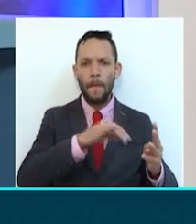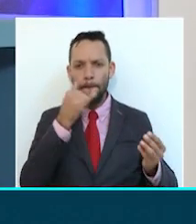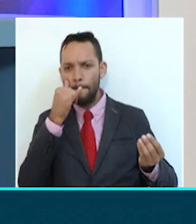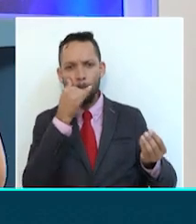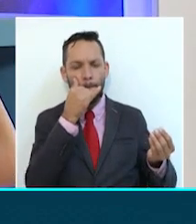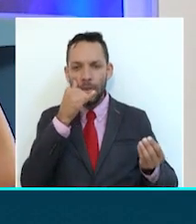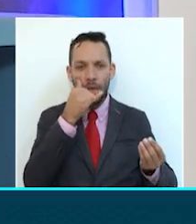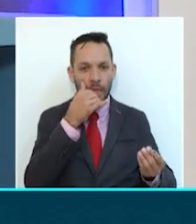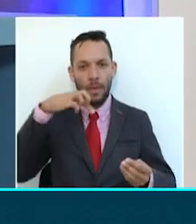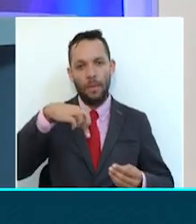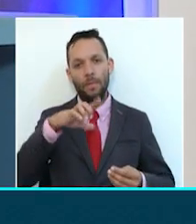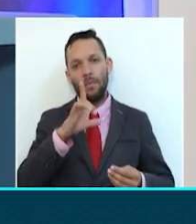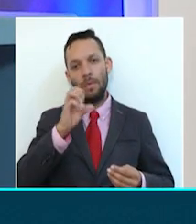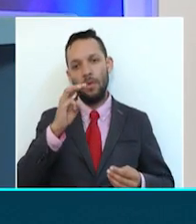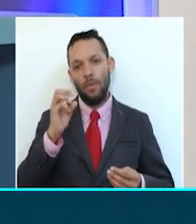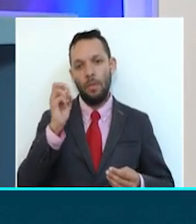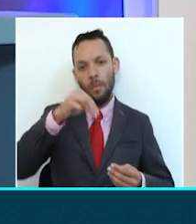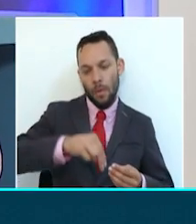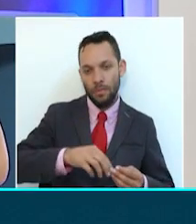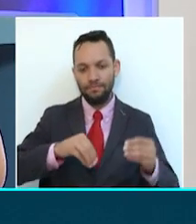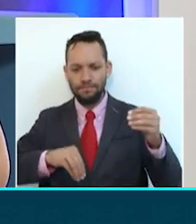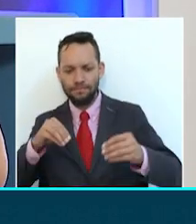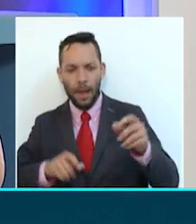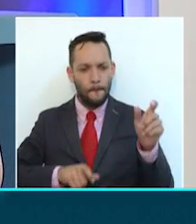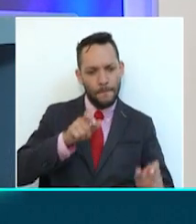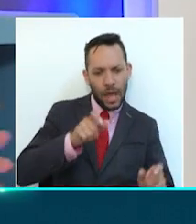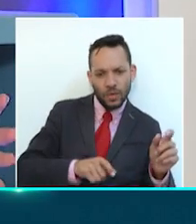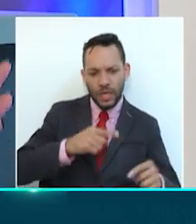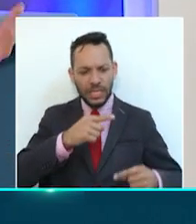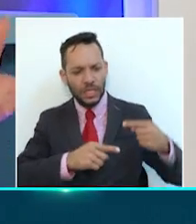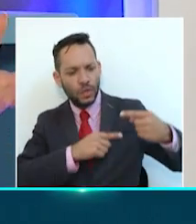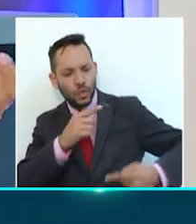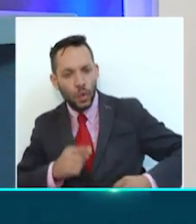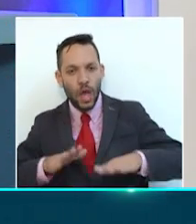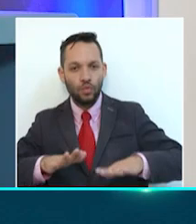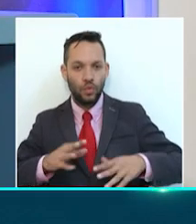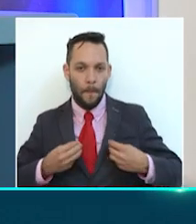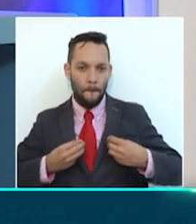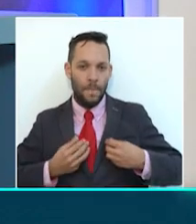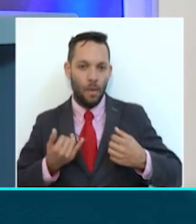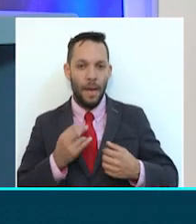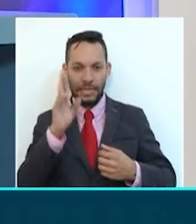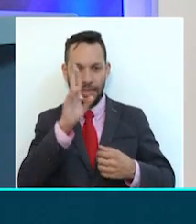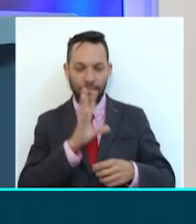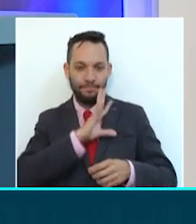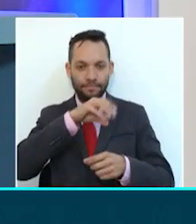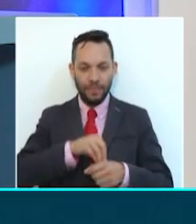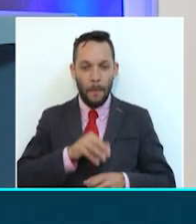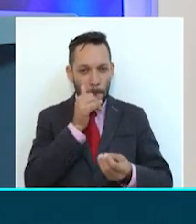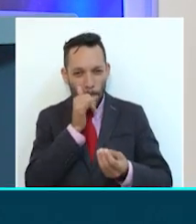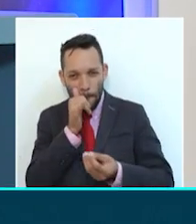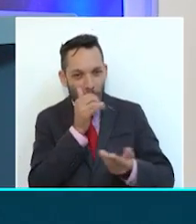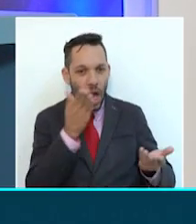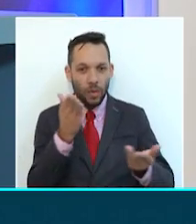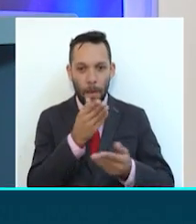El Plumón de la ciudad de Pereira. Productores y actores que relatan la historia son talentos de la región. El proyecto audiovisual lo podemos conocer